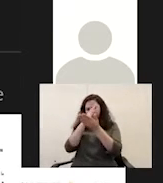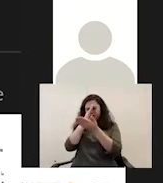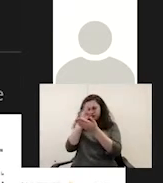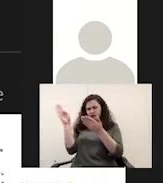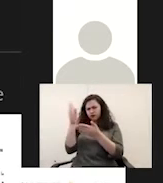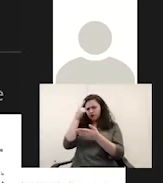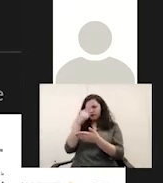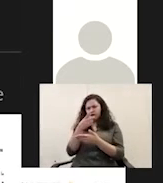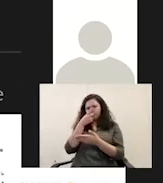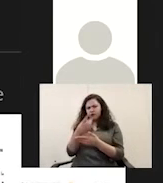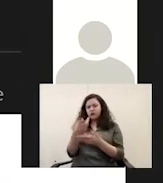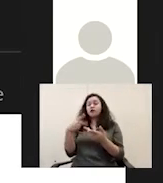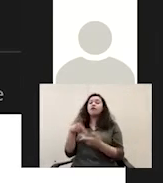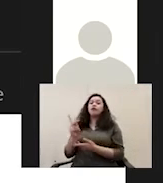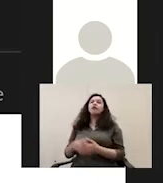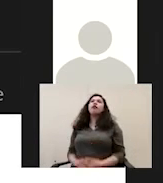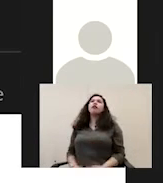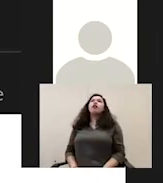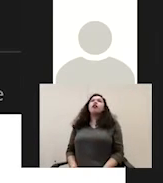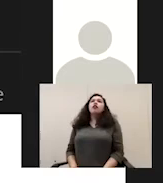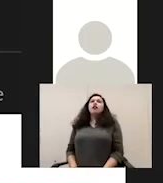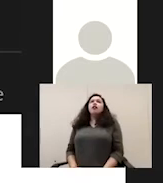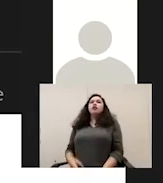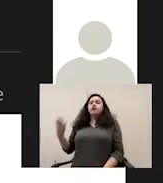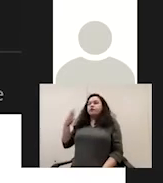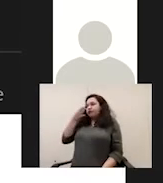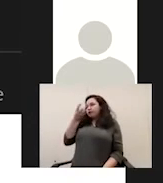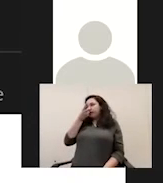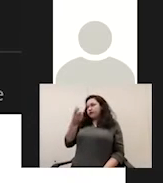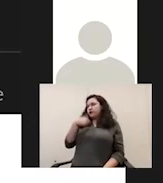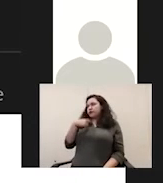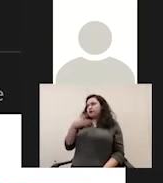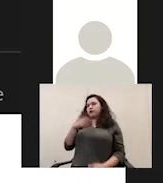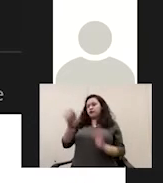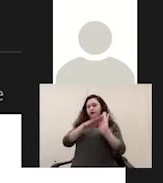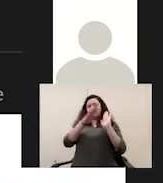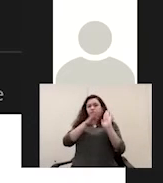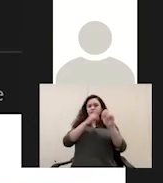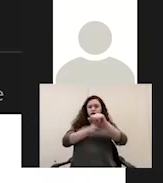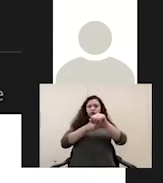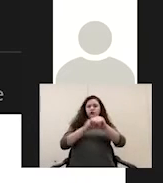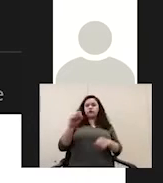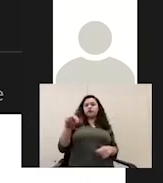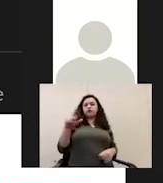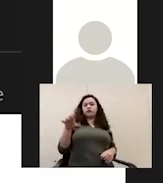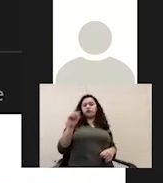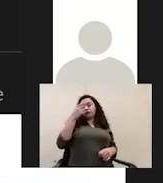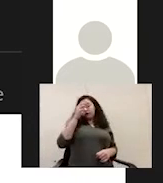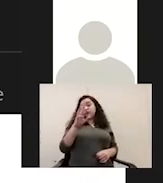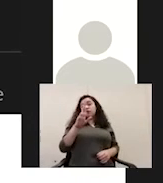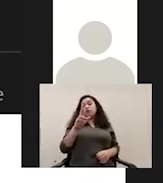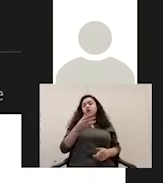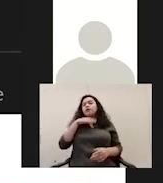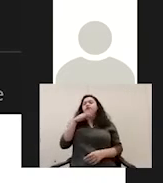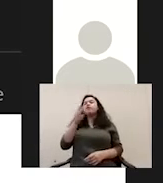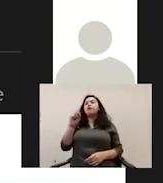residuos. Sin embargo, les comentaba hace un momento acerca de los residuos sanitarios. Un residuo sanitario no es lo mismo que un